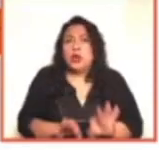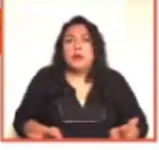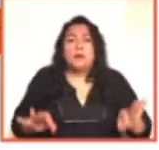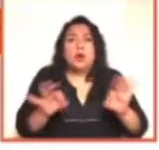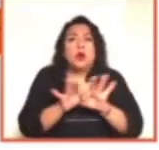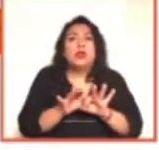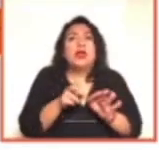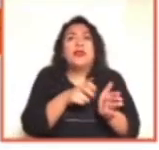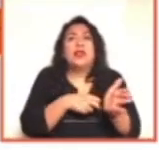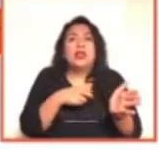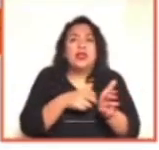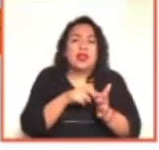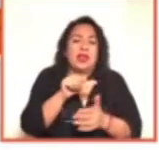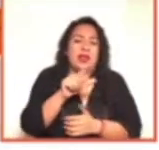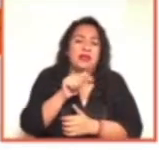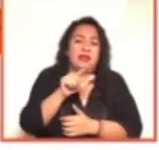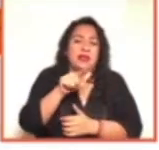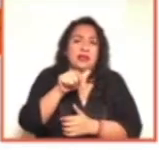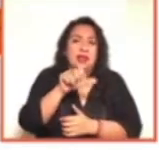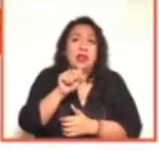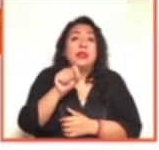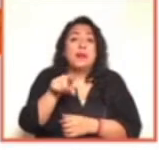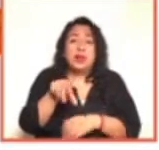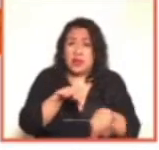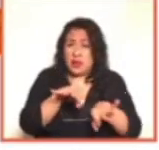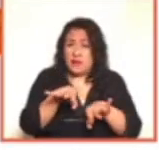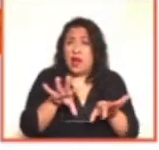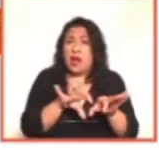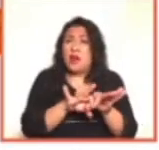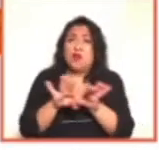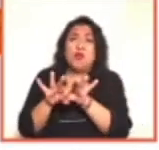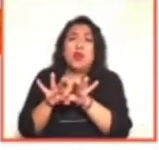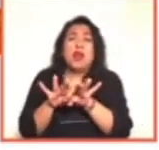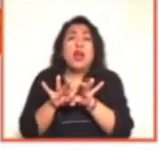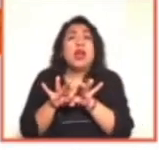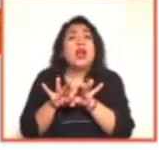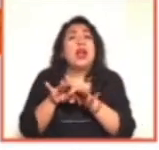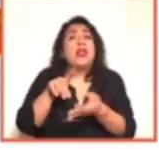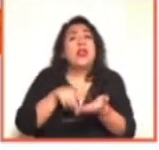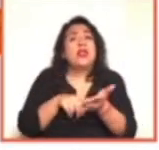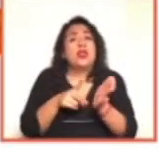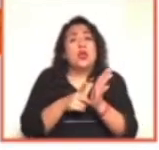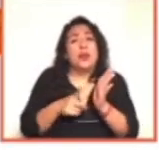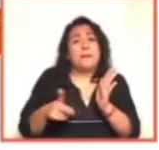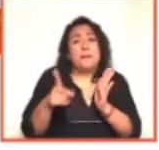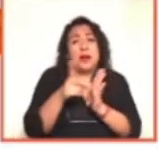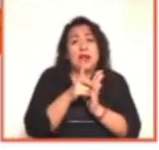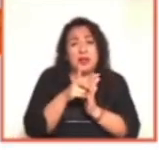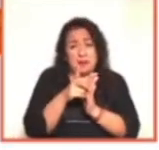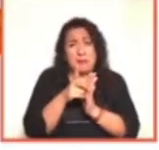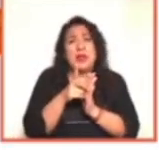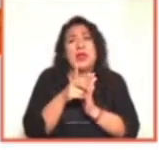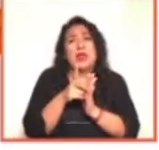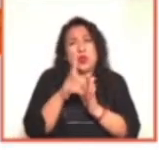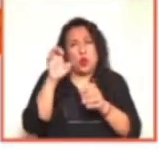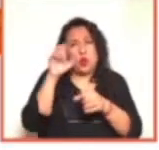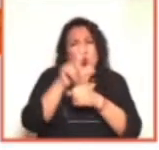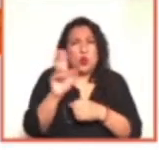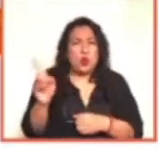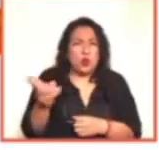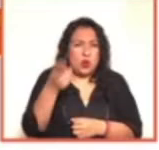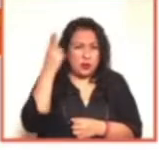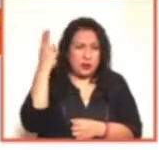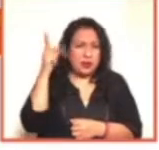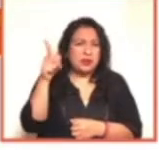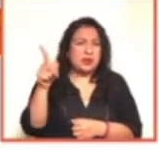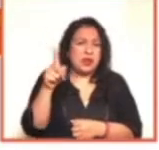Atrasalante. Él había también trabajado muy de cerca en el Departamento de Extensión y Cultura de la Universidad Autónoma de Nuevo